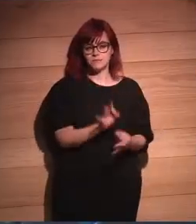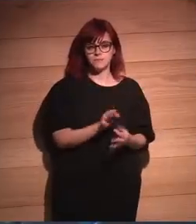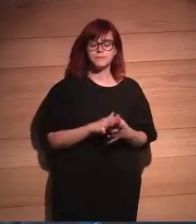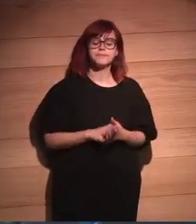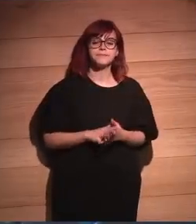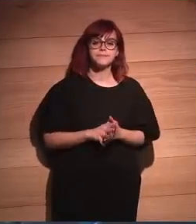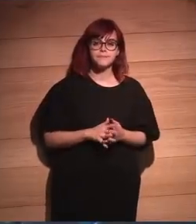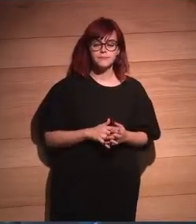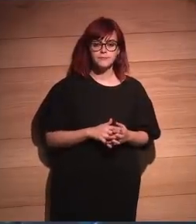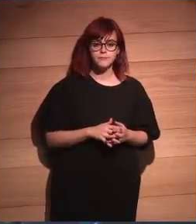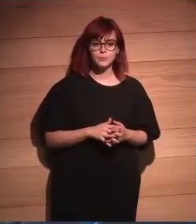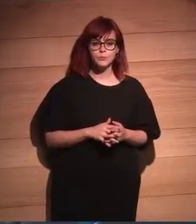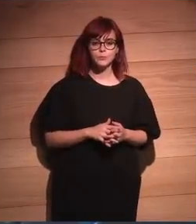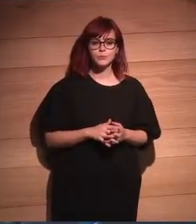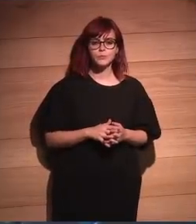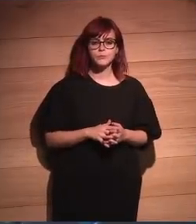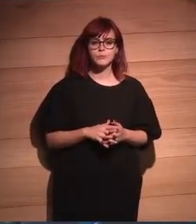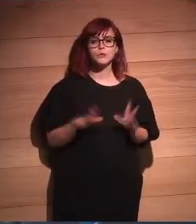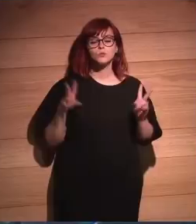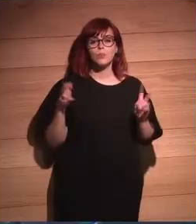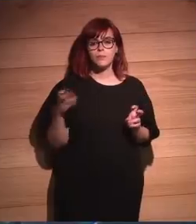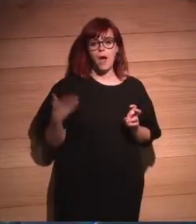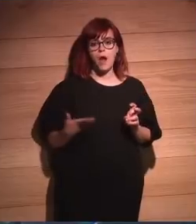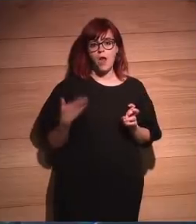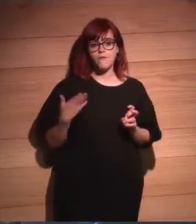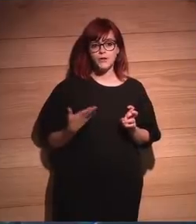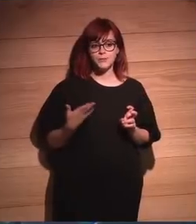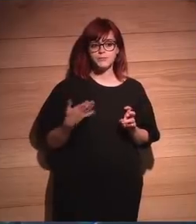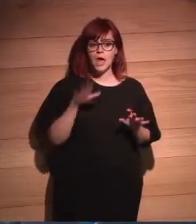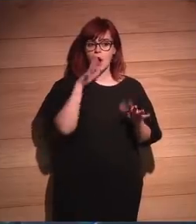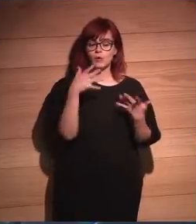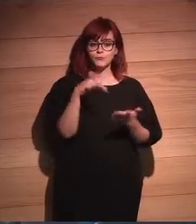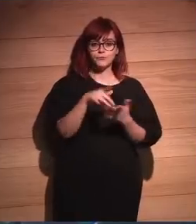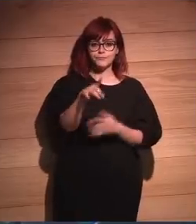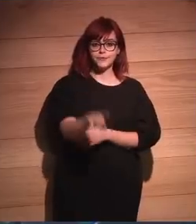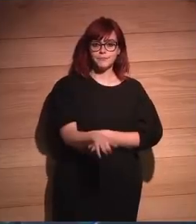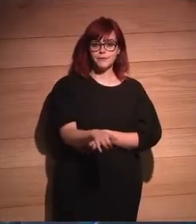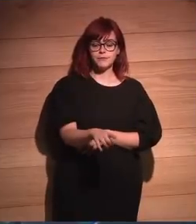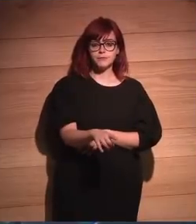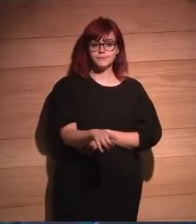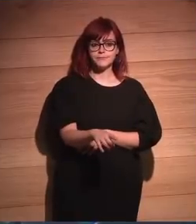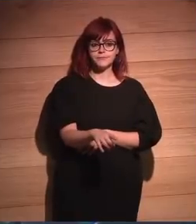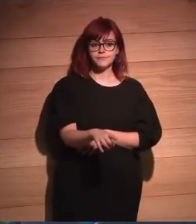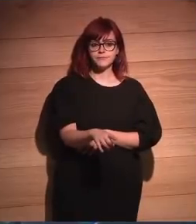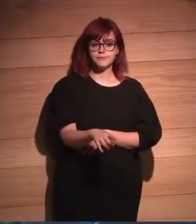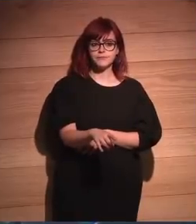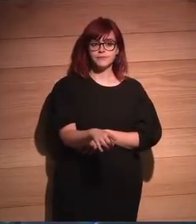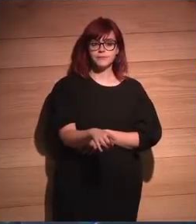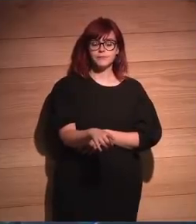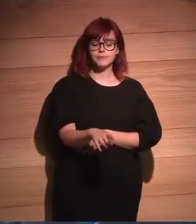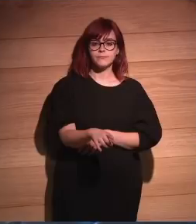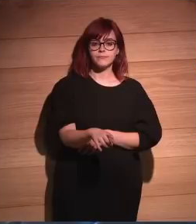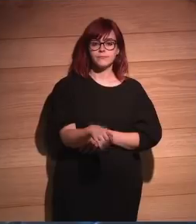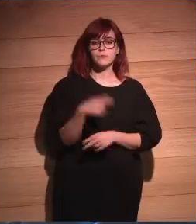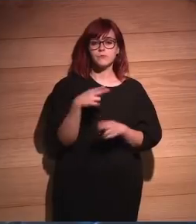grupo. Y entonces aquí yo creo que esto es un tema grave, igual que es un tema muy grave, algo que también está ocurriendo. Es algo que yo en algún sitio he llamado